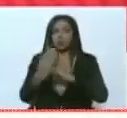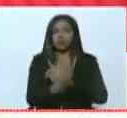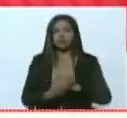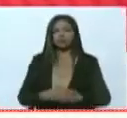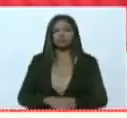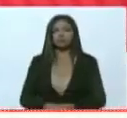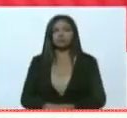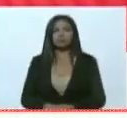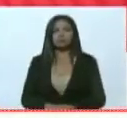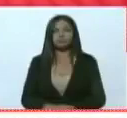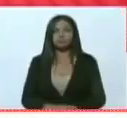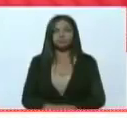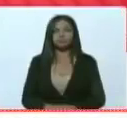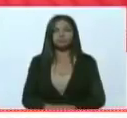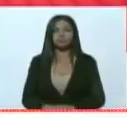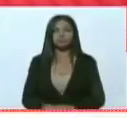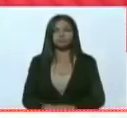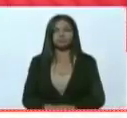y que cada